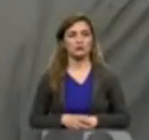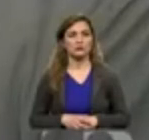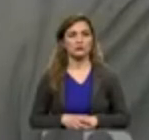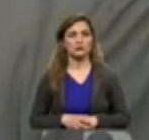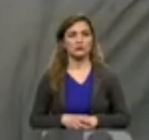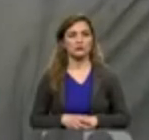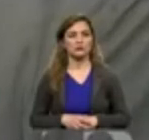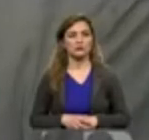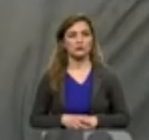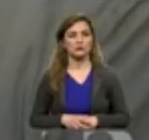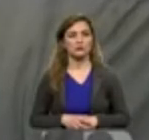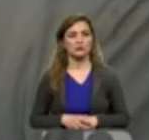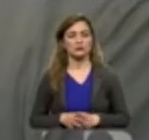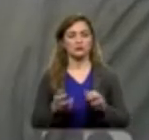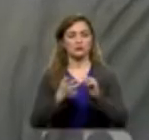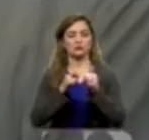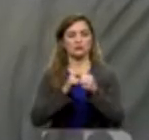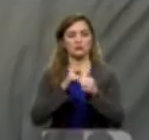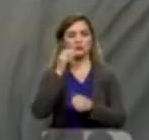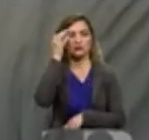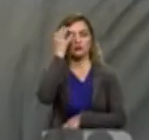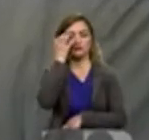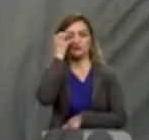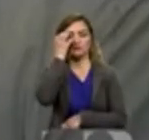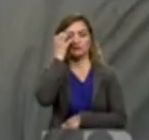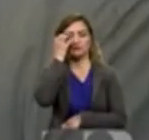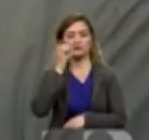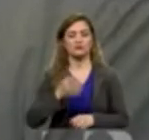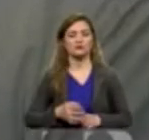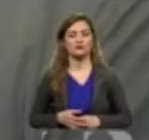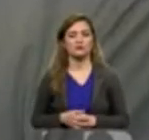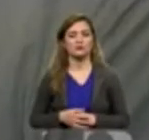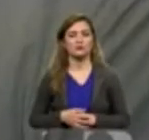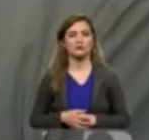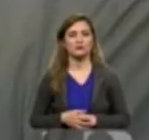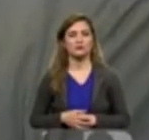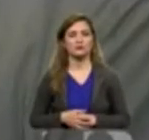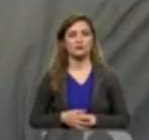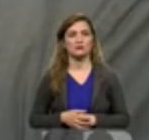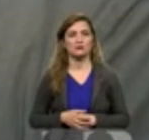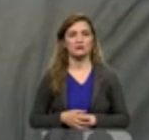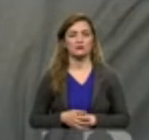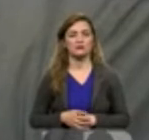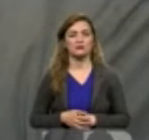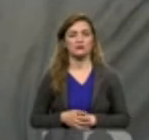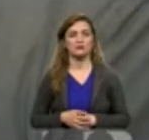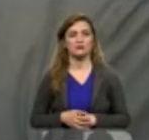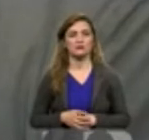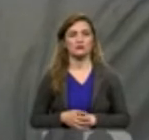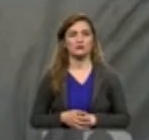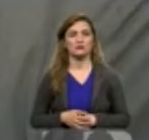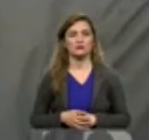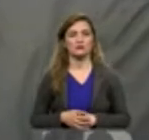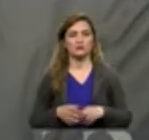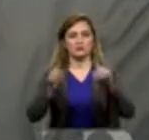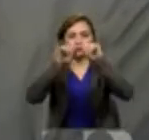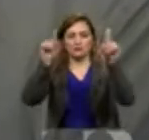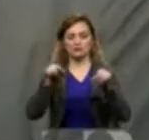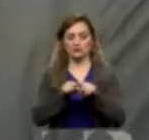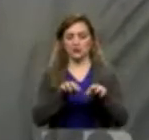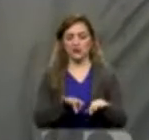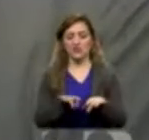malestares que pican y parece como que se opaca la vista. Ajá, y pasar demasiado tiempo en la computadora